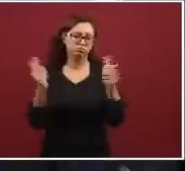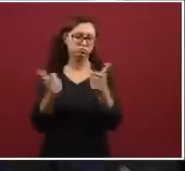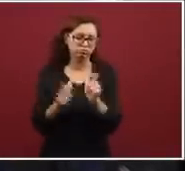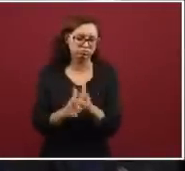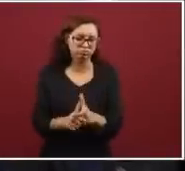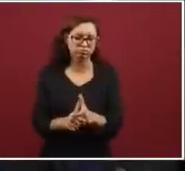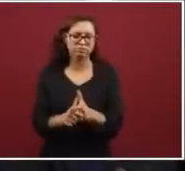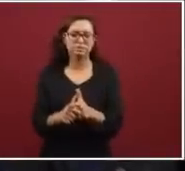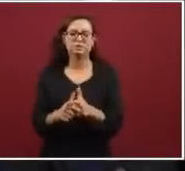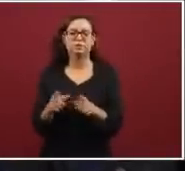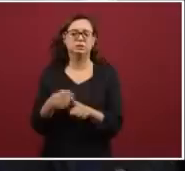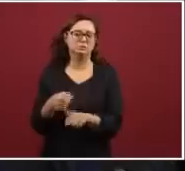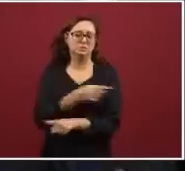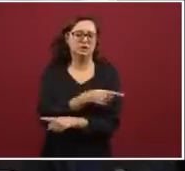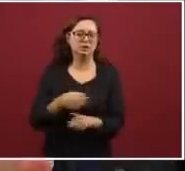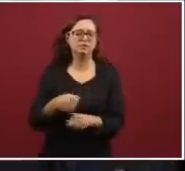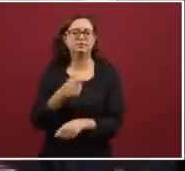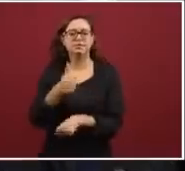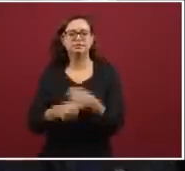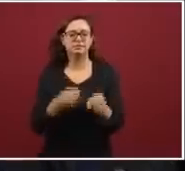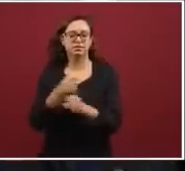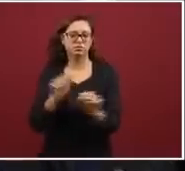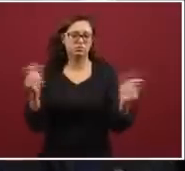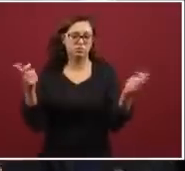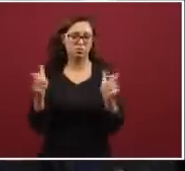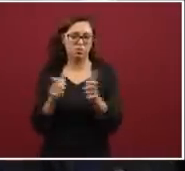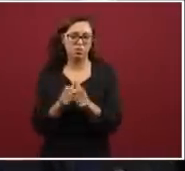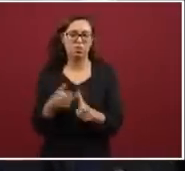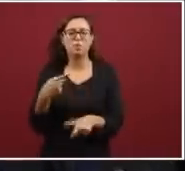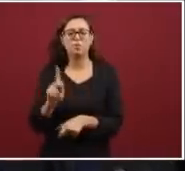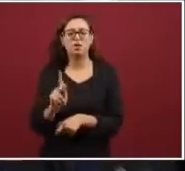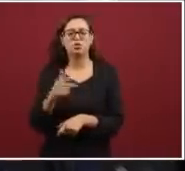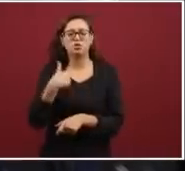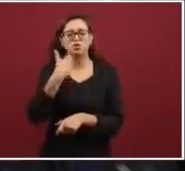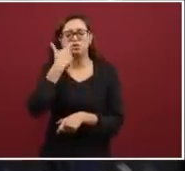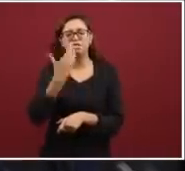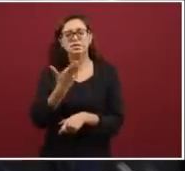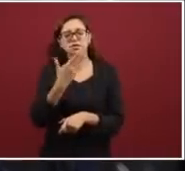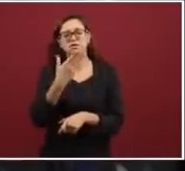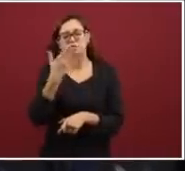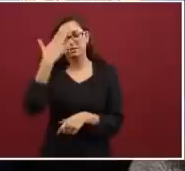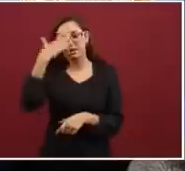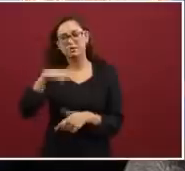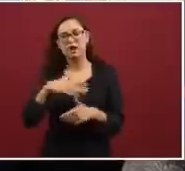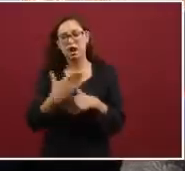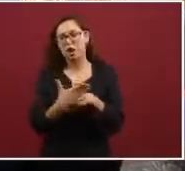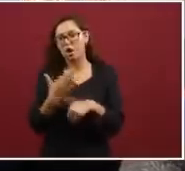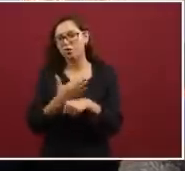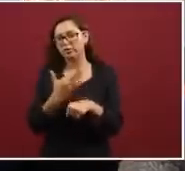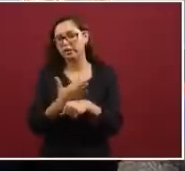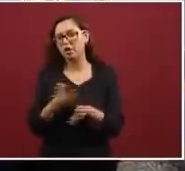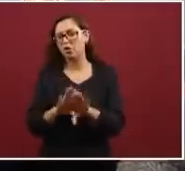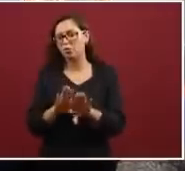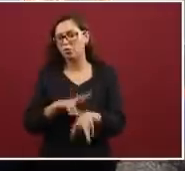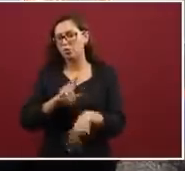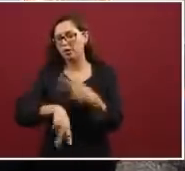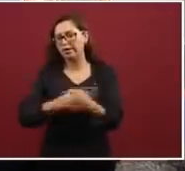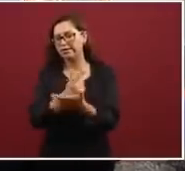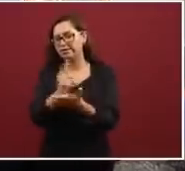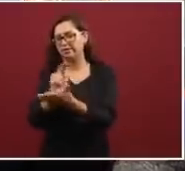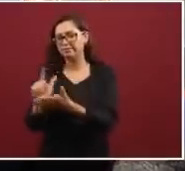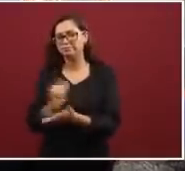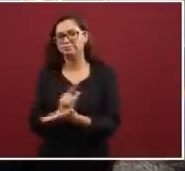en el sexenio pasado, pero quería saber cómo va ahora la limpia esta, si nos pudieran dar después